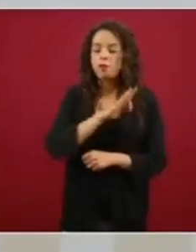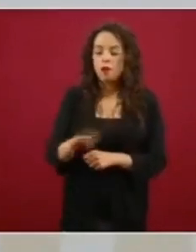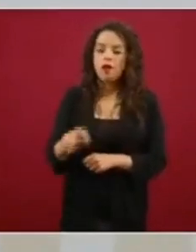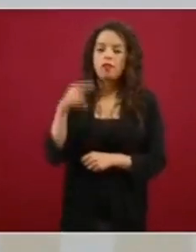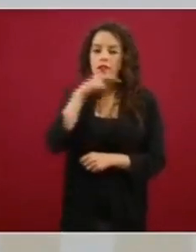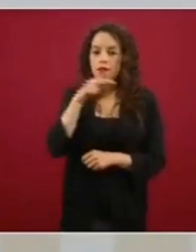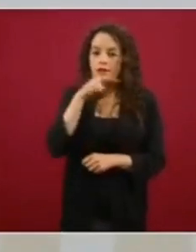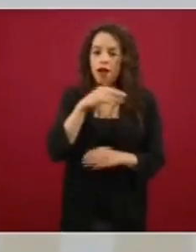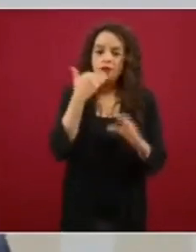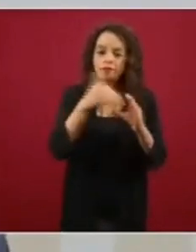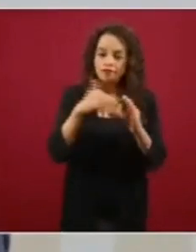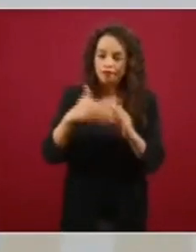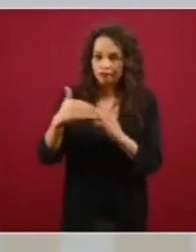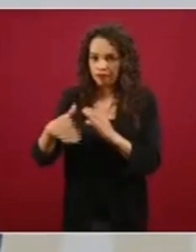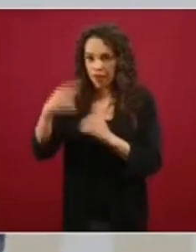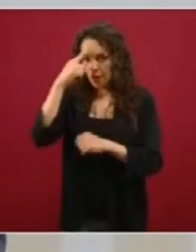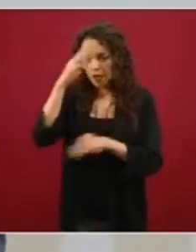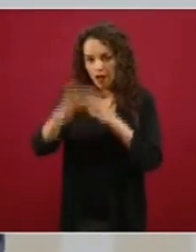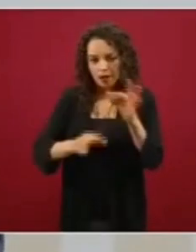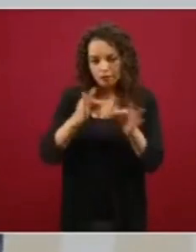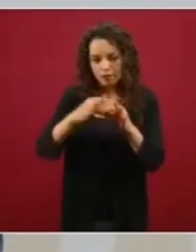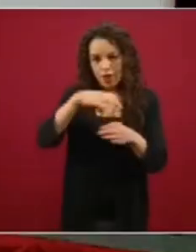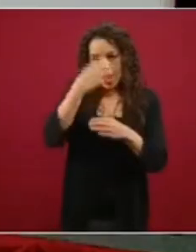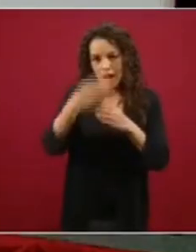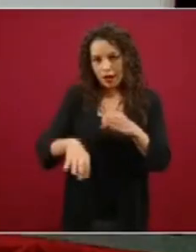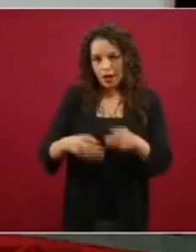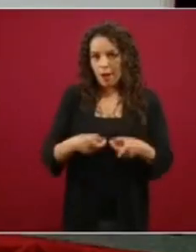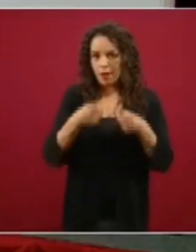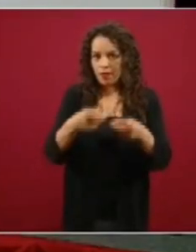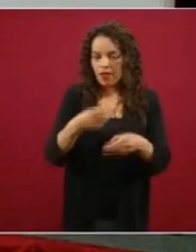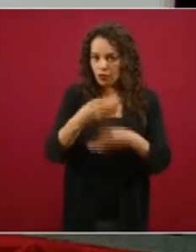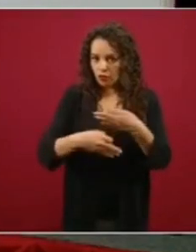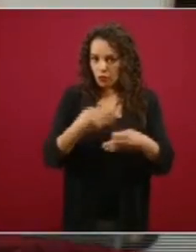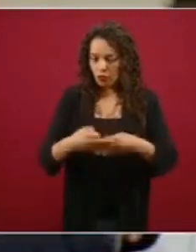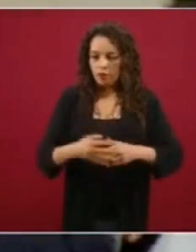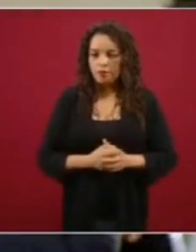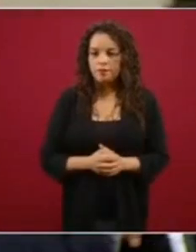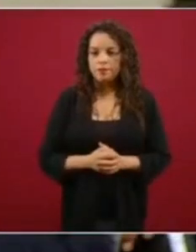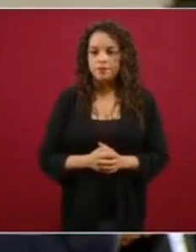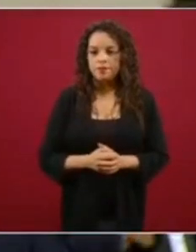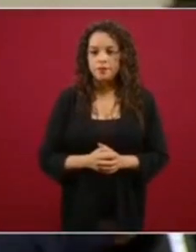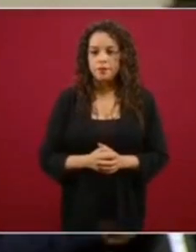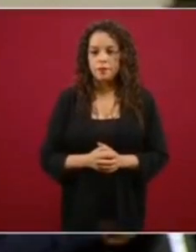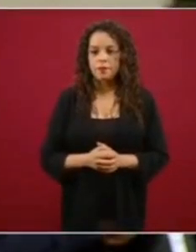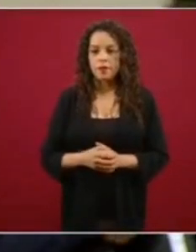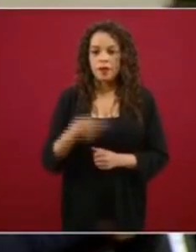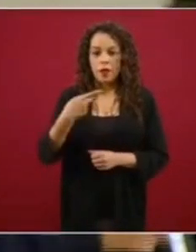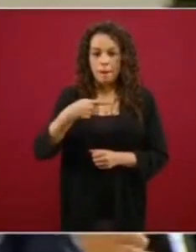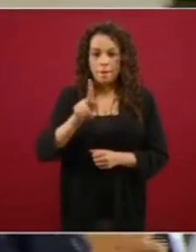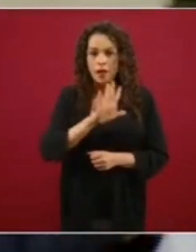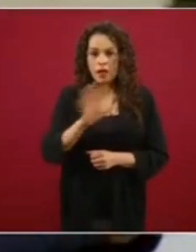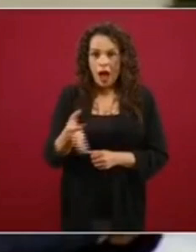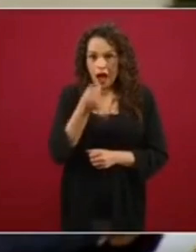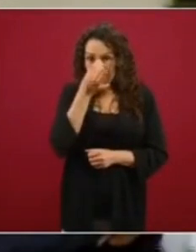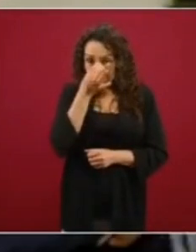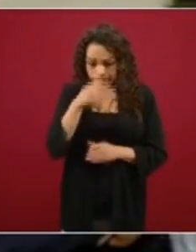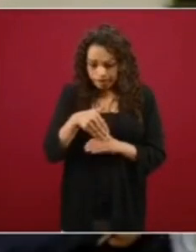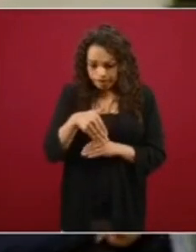el vacío o lo que nos falta todavía por activar. Pero está muy prontamente ya a concluirse, como usted lo comenta,